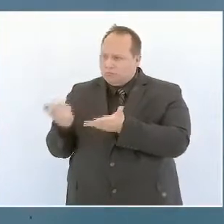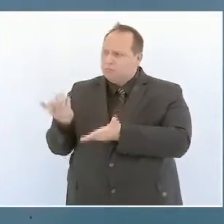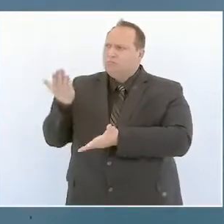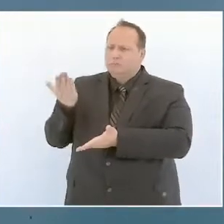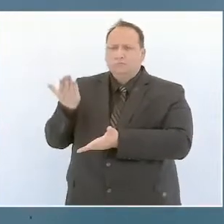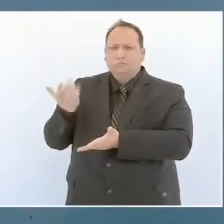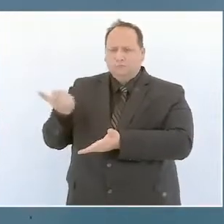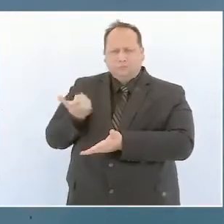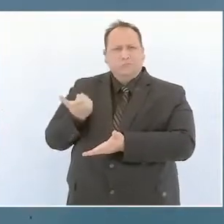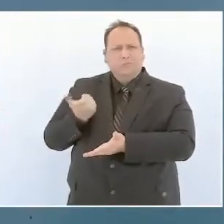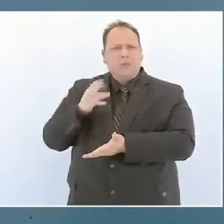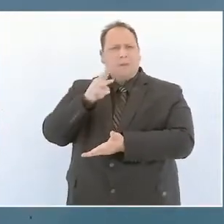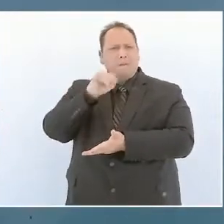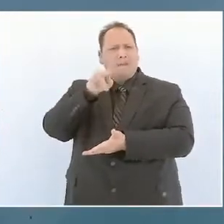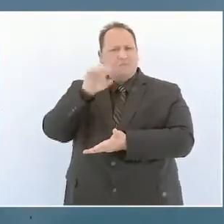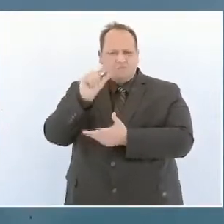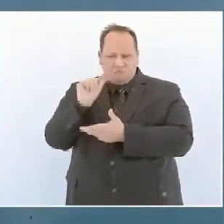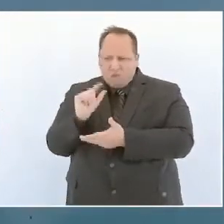Y esto va a seguir